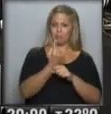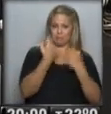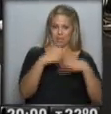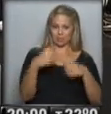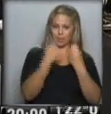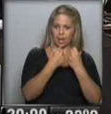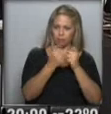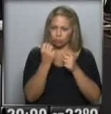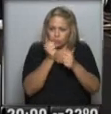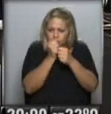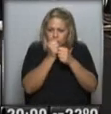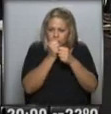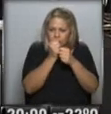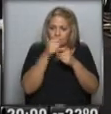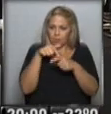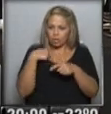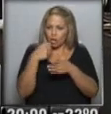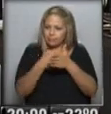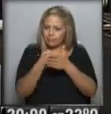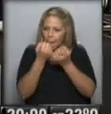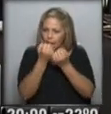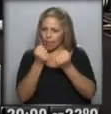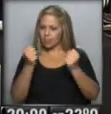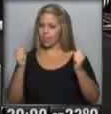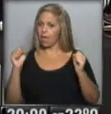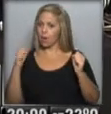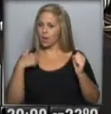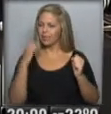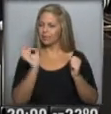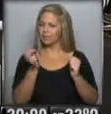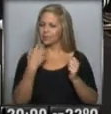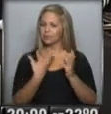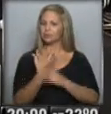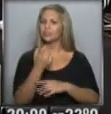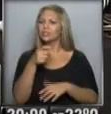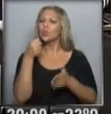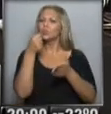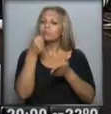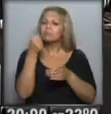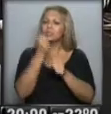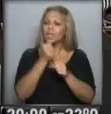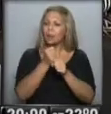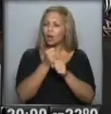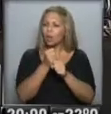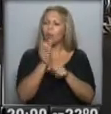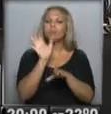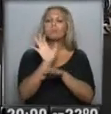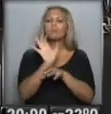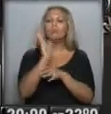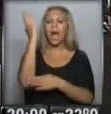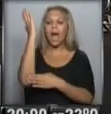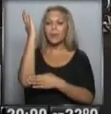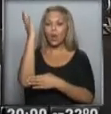fuerte. Mi trabajo está en abrir esa guardia. Esto va a ser un trabajo como derribar un árbol,